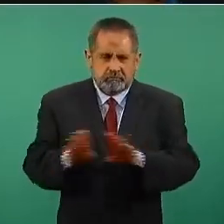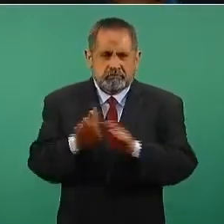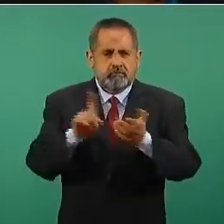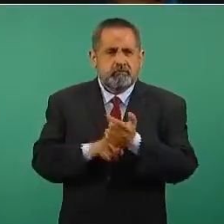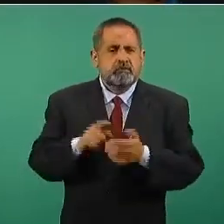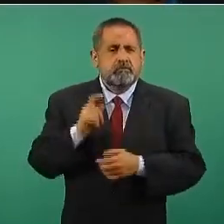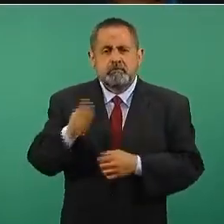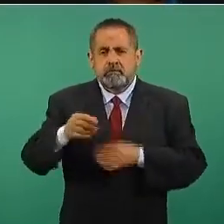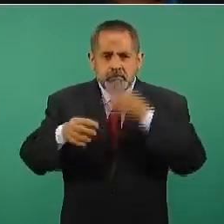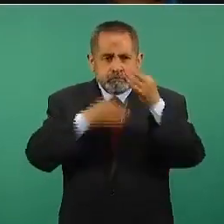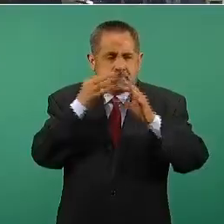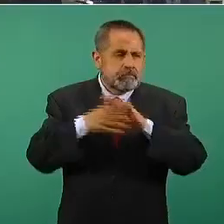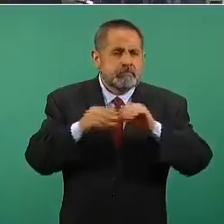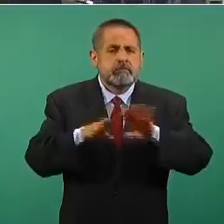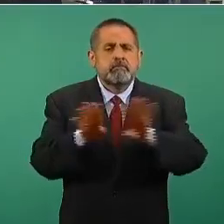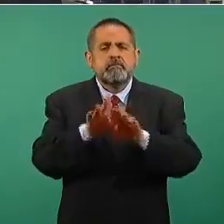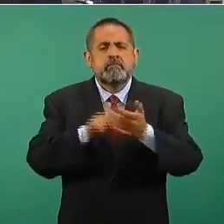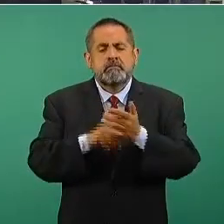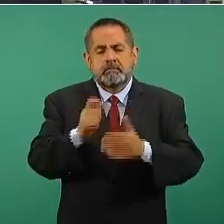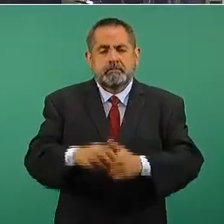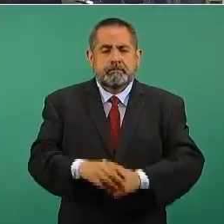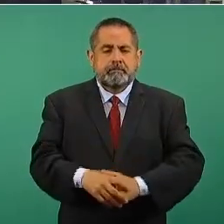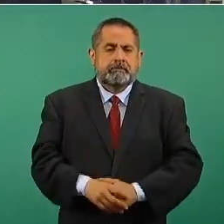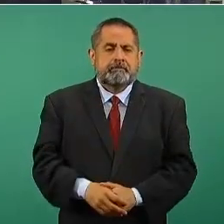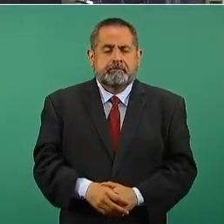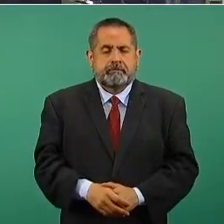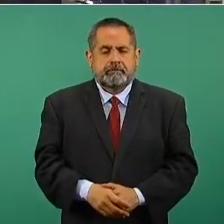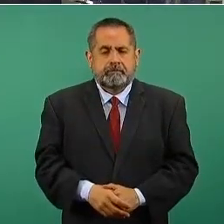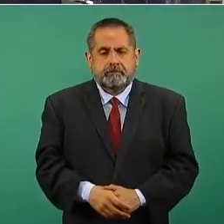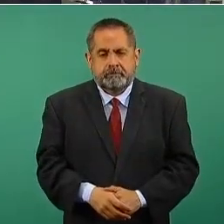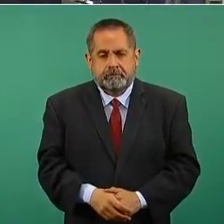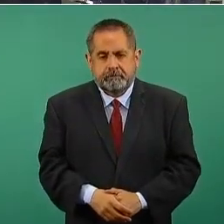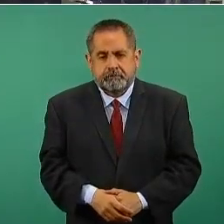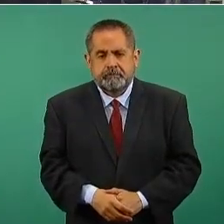incluso desde los medios de comunicación? Bueno,